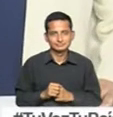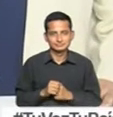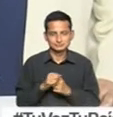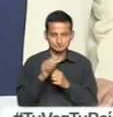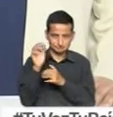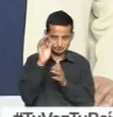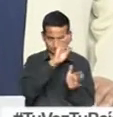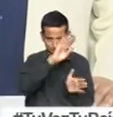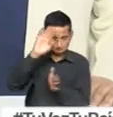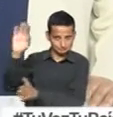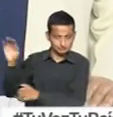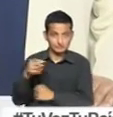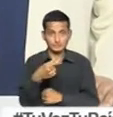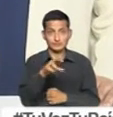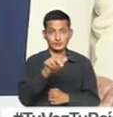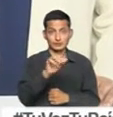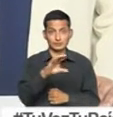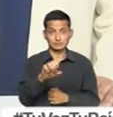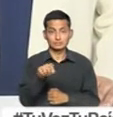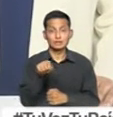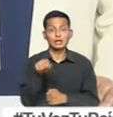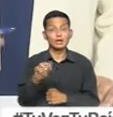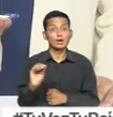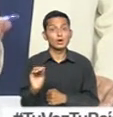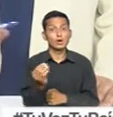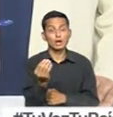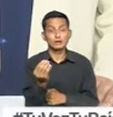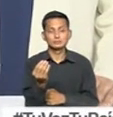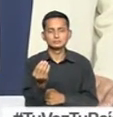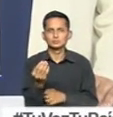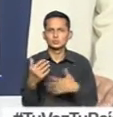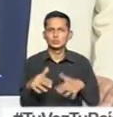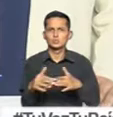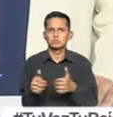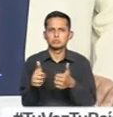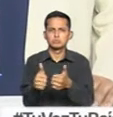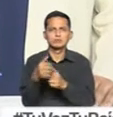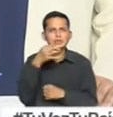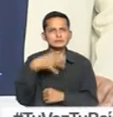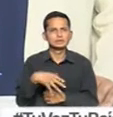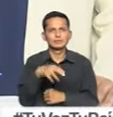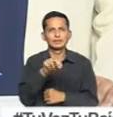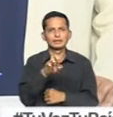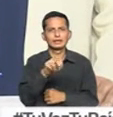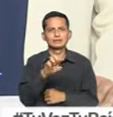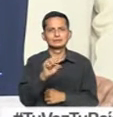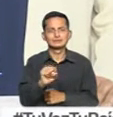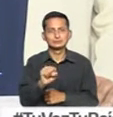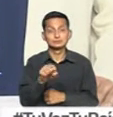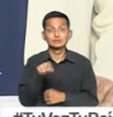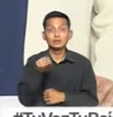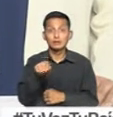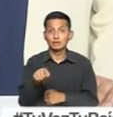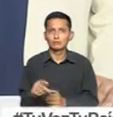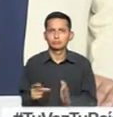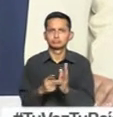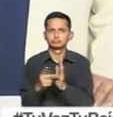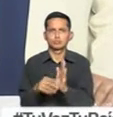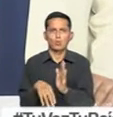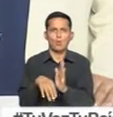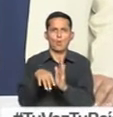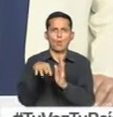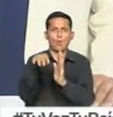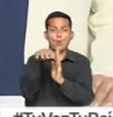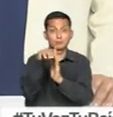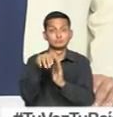Cambiamos de tema. Grace Aigaje es una de las jóvenes mejores puntuadas del Examen Nacional de Educación Superior, ENES. La